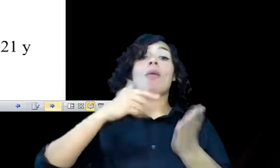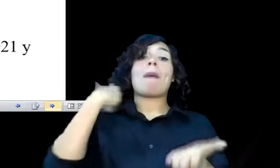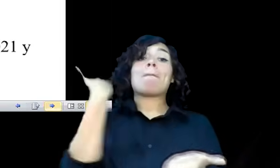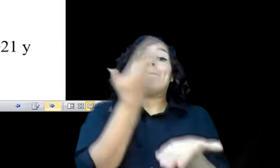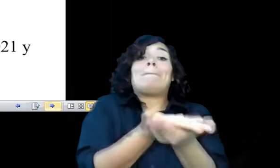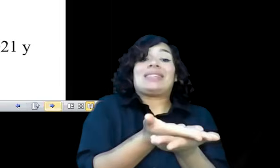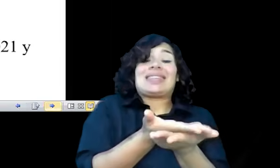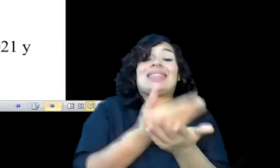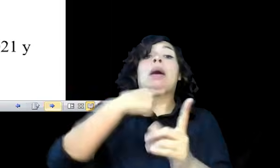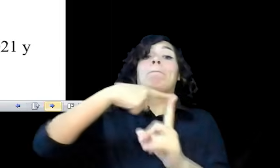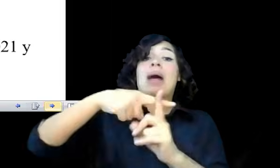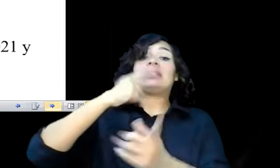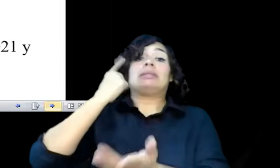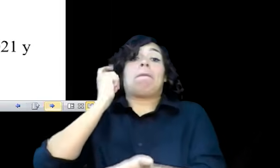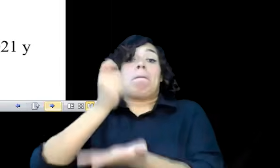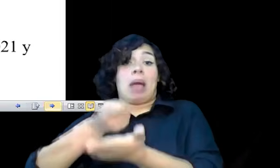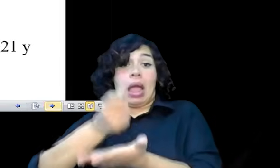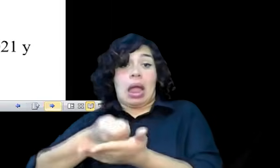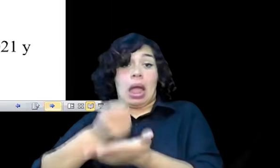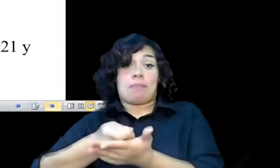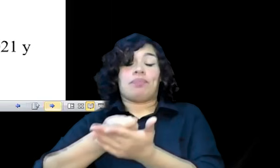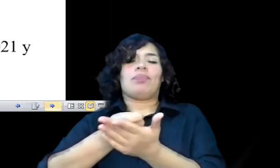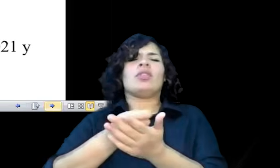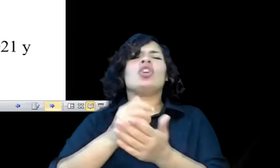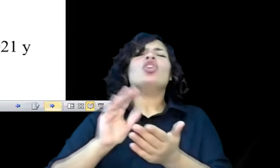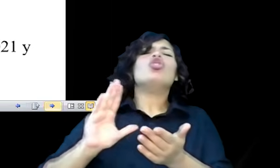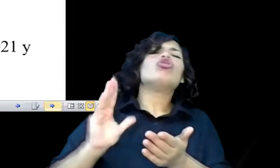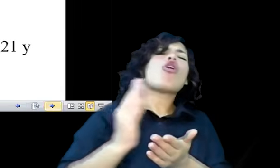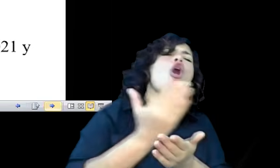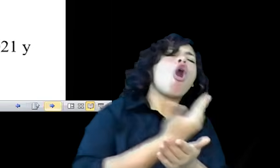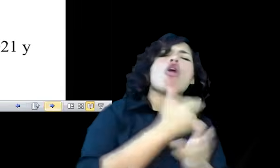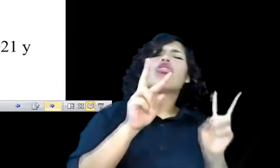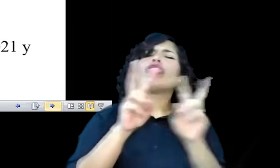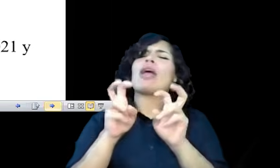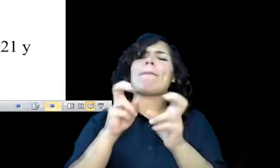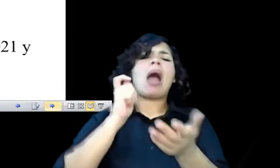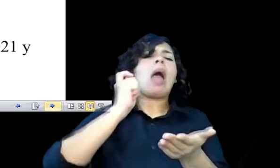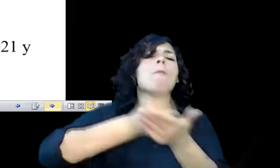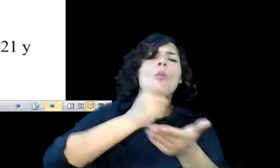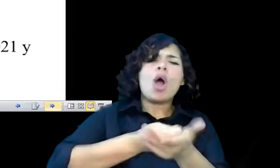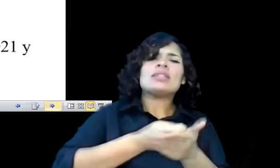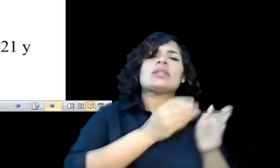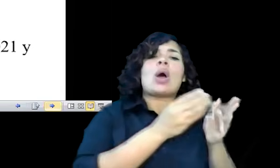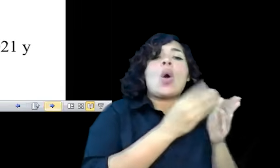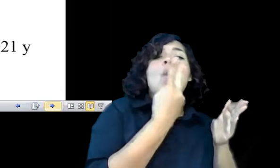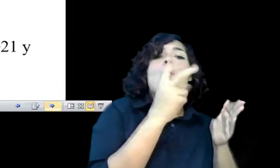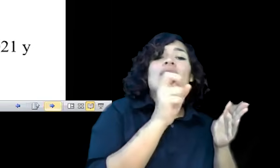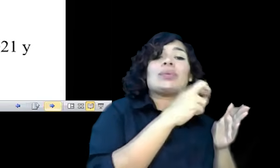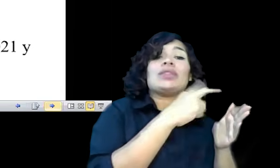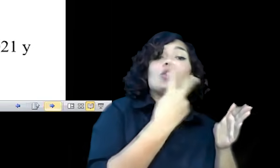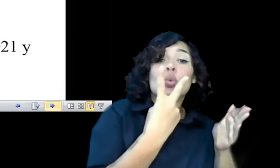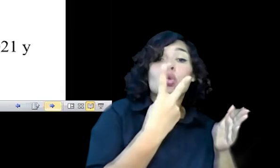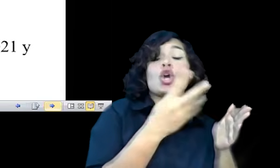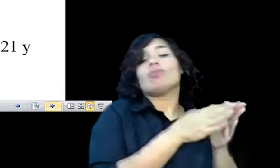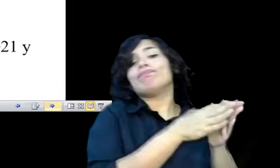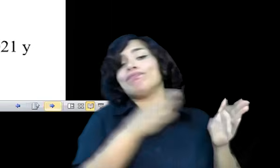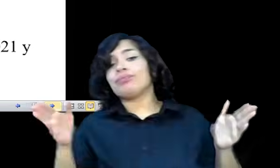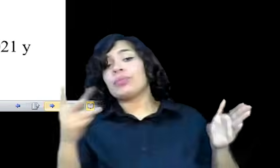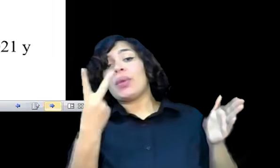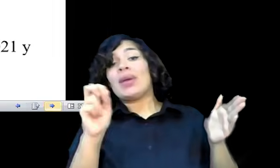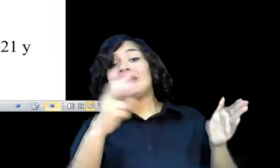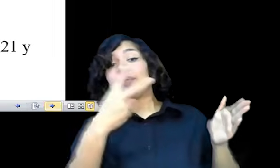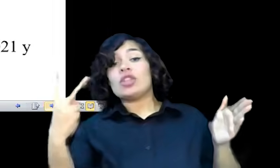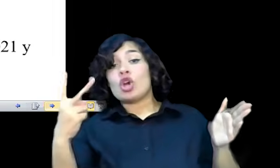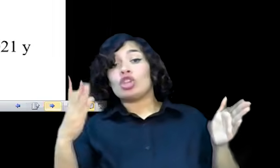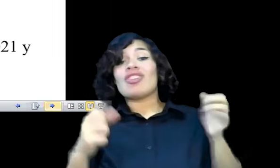y pagado todo lo relativo con el impuesto por los periodos 20, 21 y 22 al